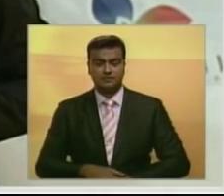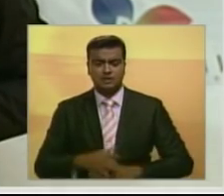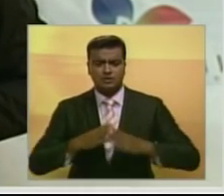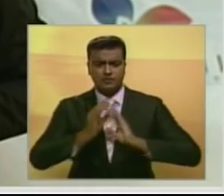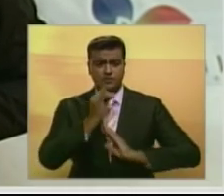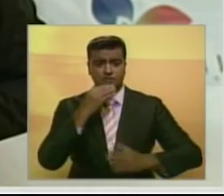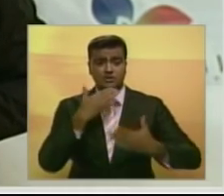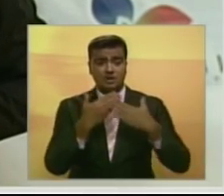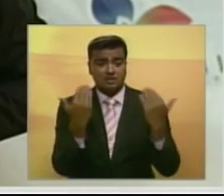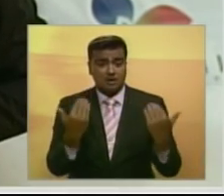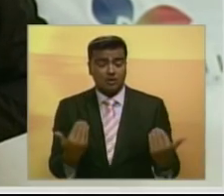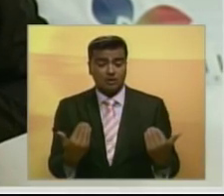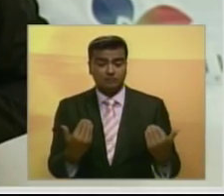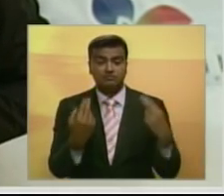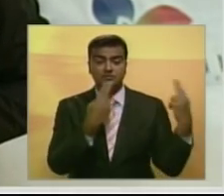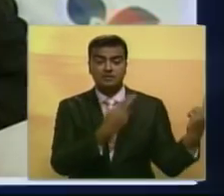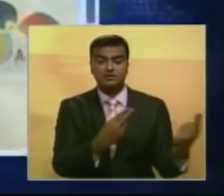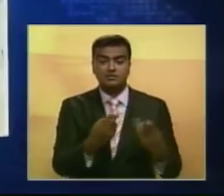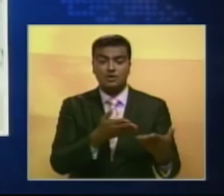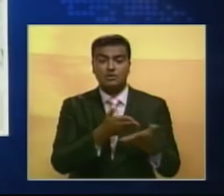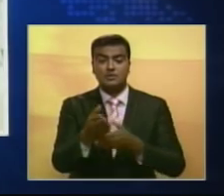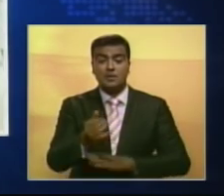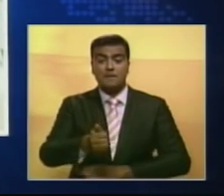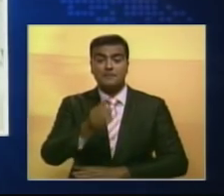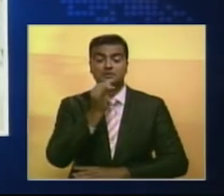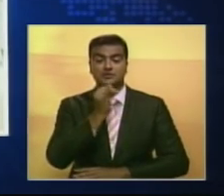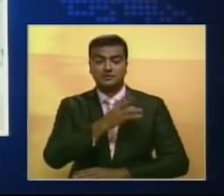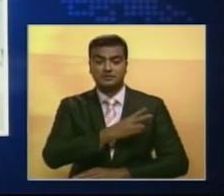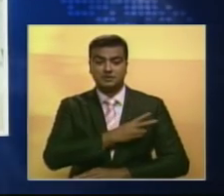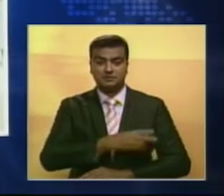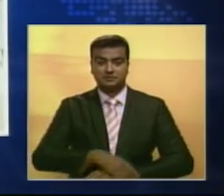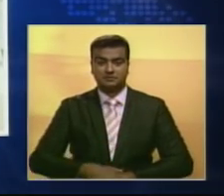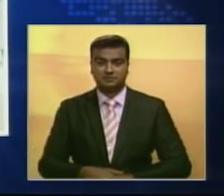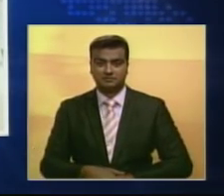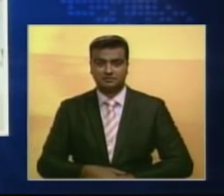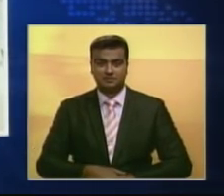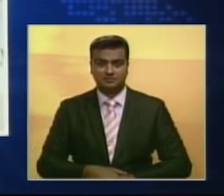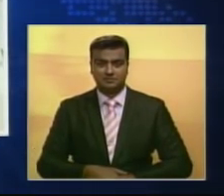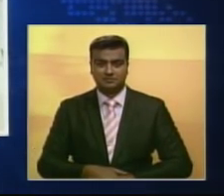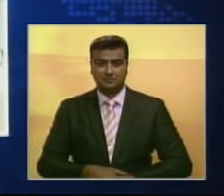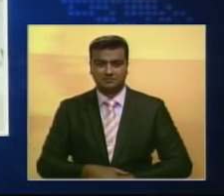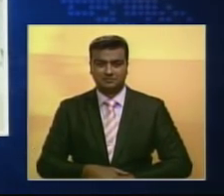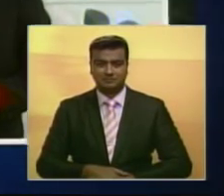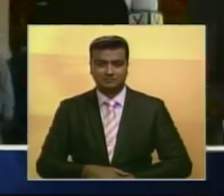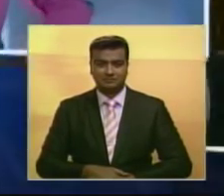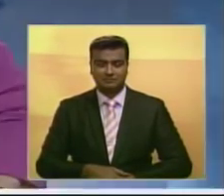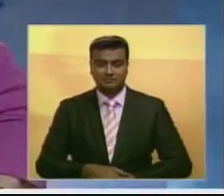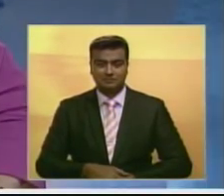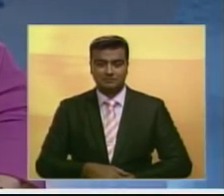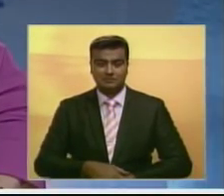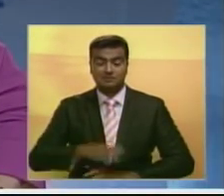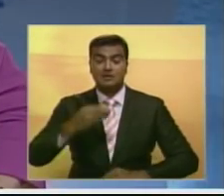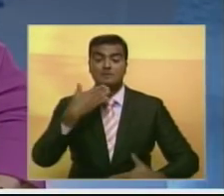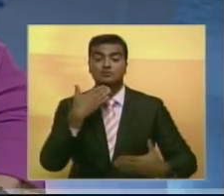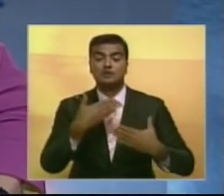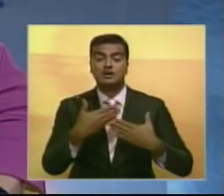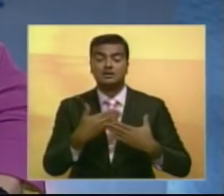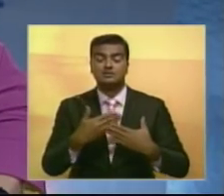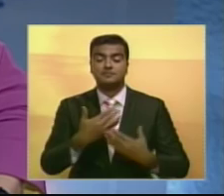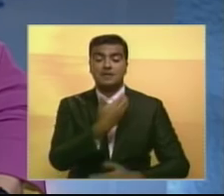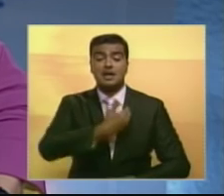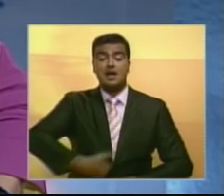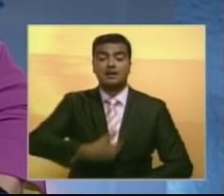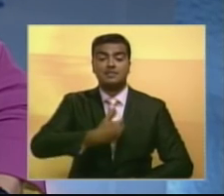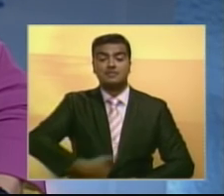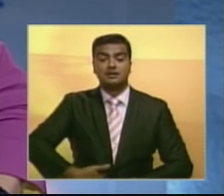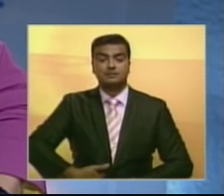que tenemos del estado Carabobo. La invitación es para que continúen con más de la emisión meridiana de su noticiero Venevisión. Muchísimas gracias, Randolfo. En Argentina, la